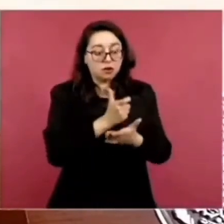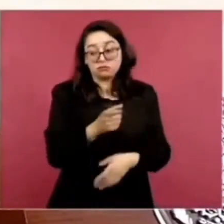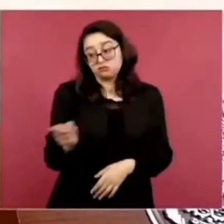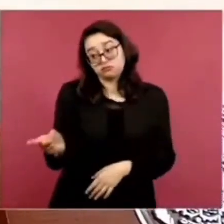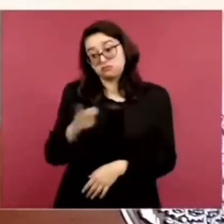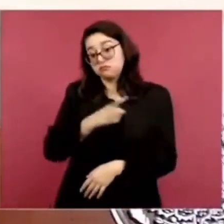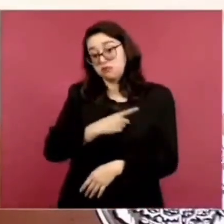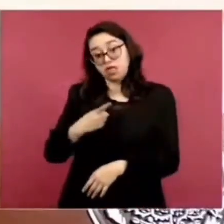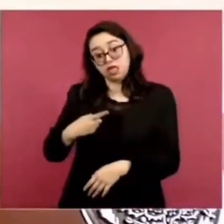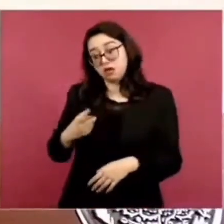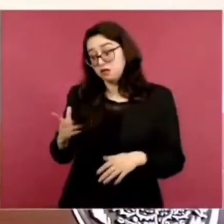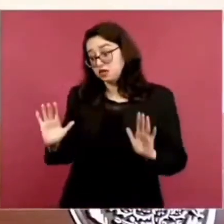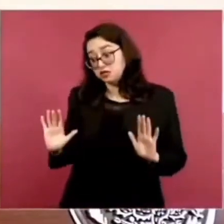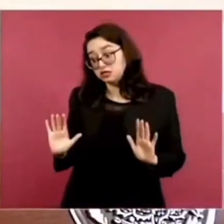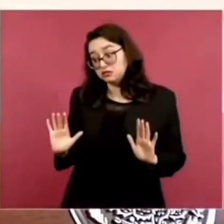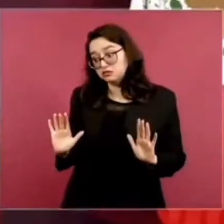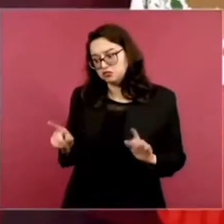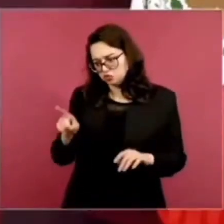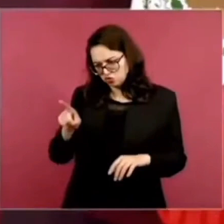y su familia